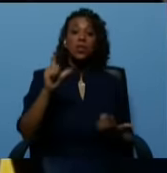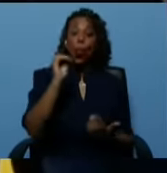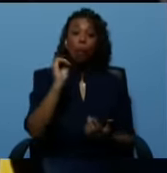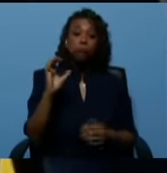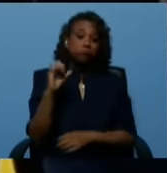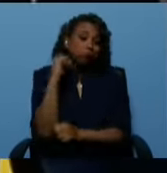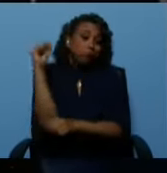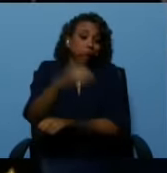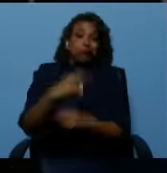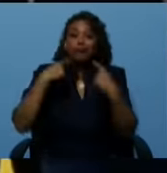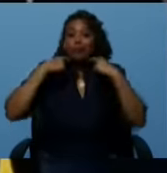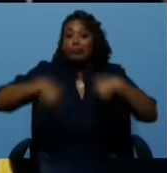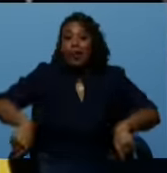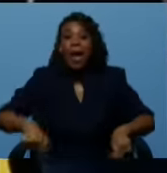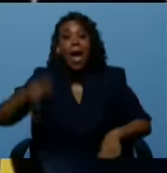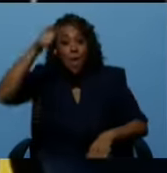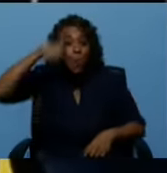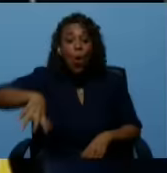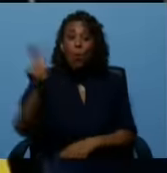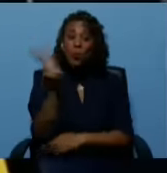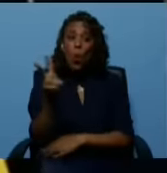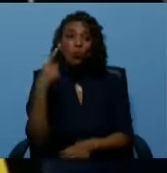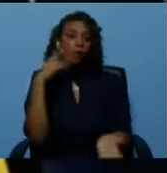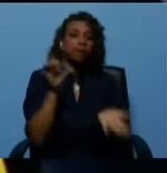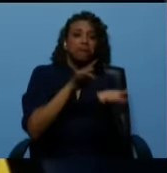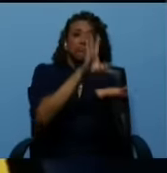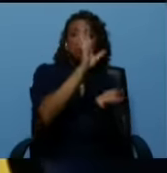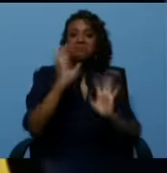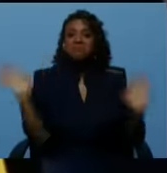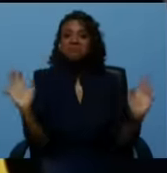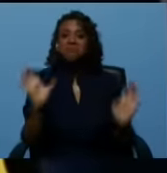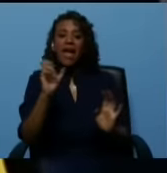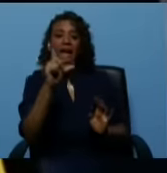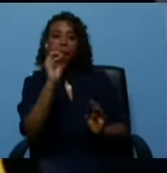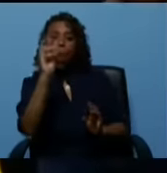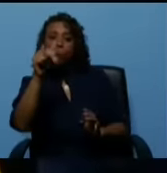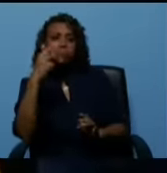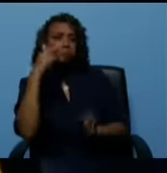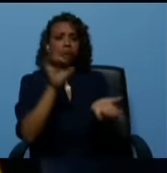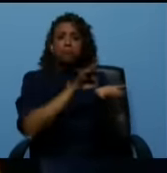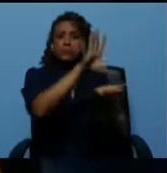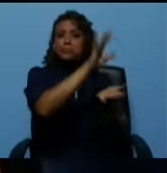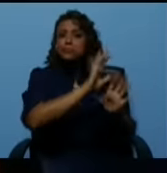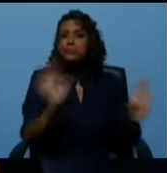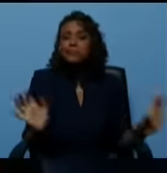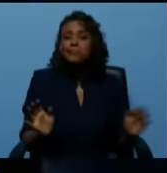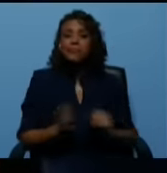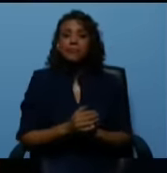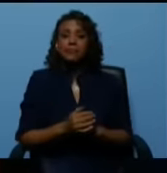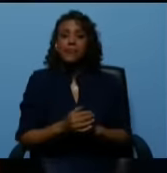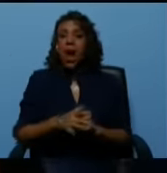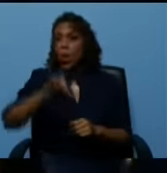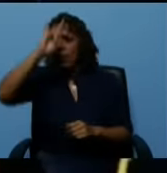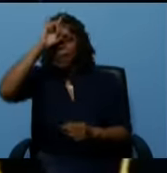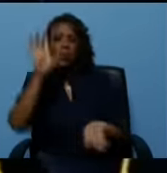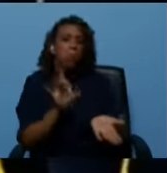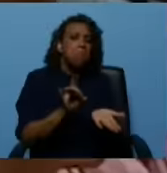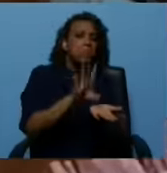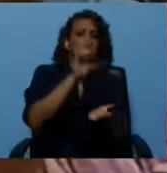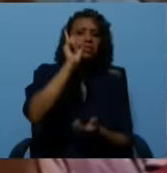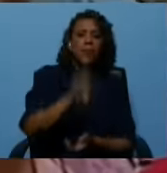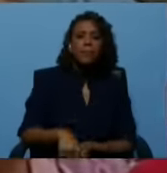Nocao. El pueblo de Venezuela le dio nocao a Elon Musk y a los satánicos.